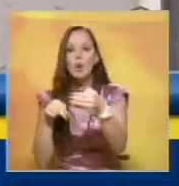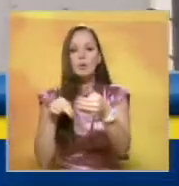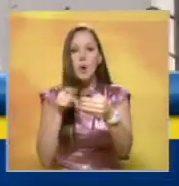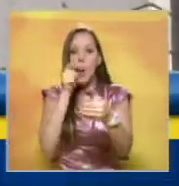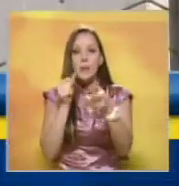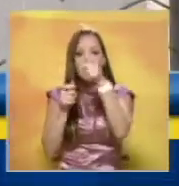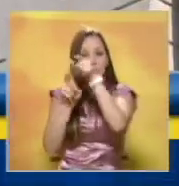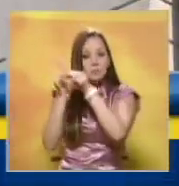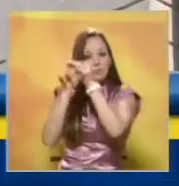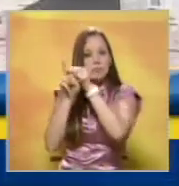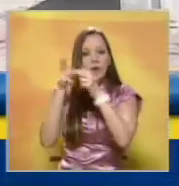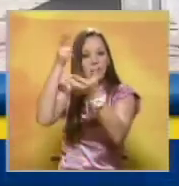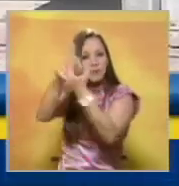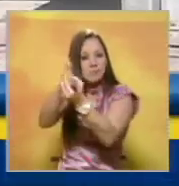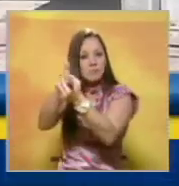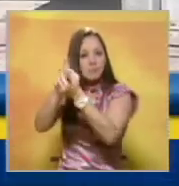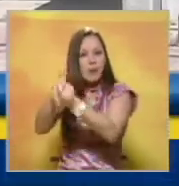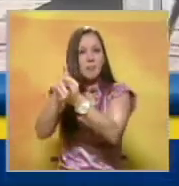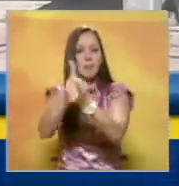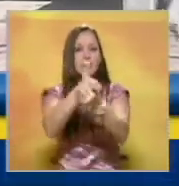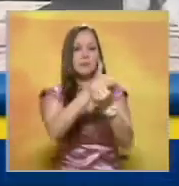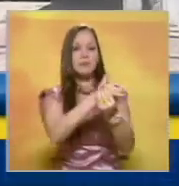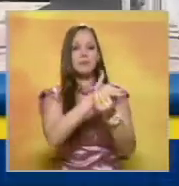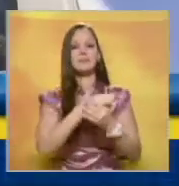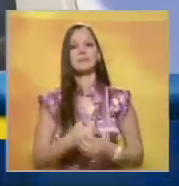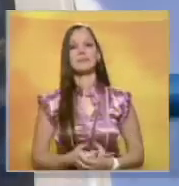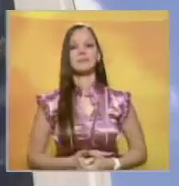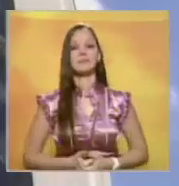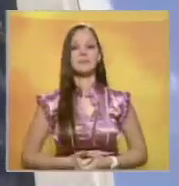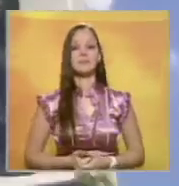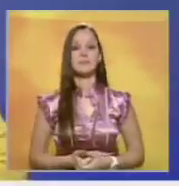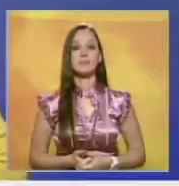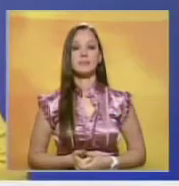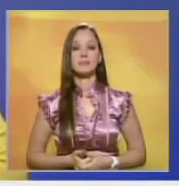hombres armados que le dispararon en múltiples oportunidades.